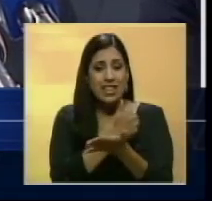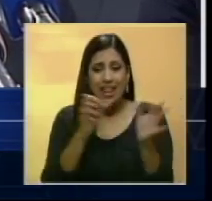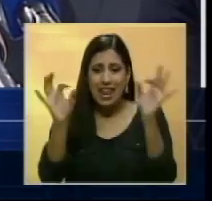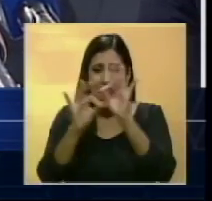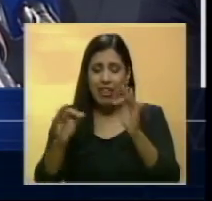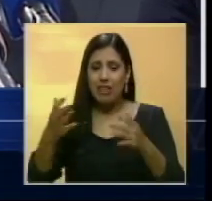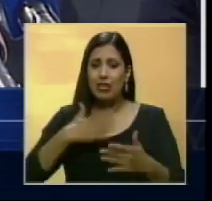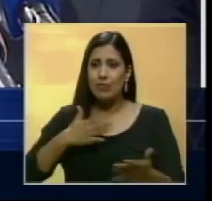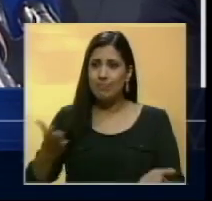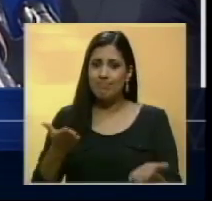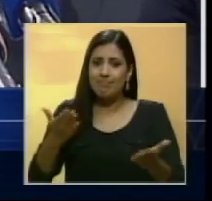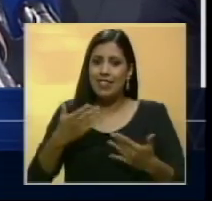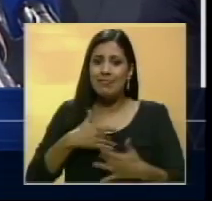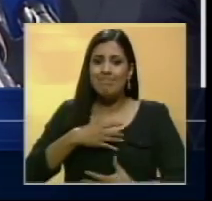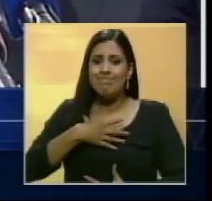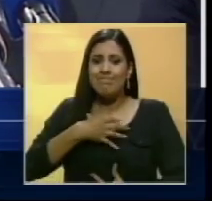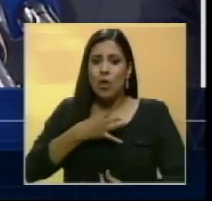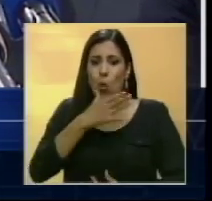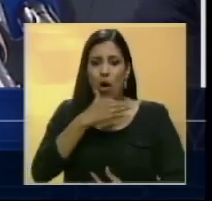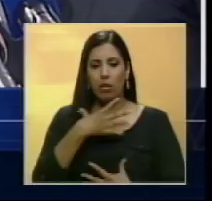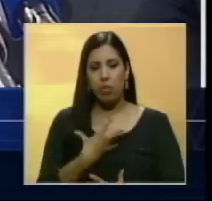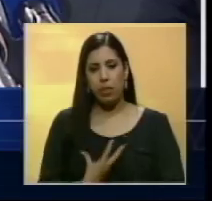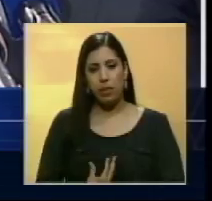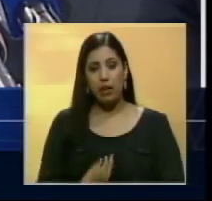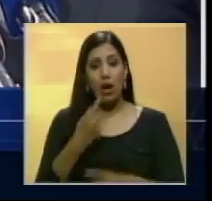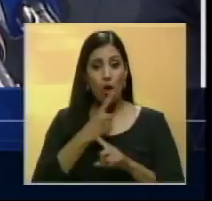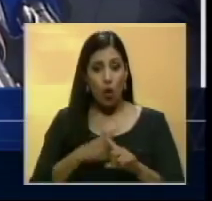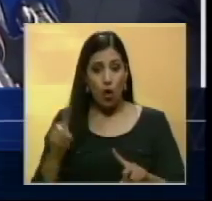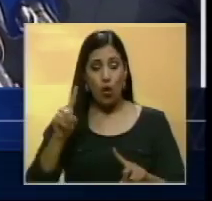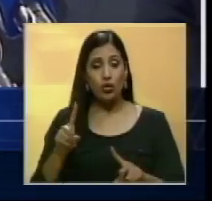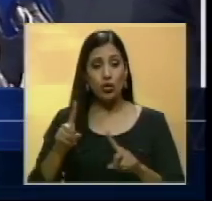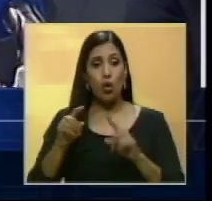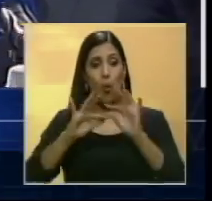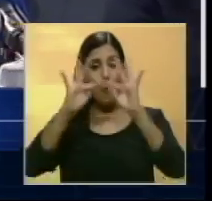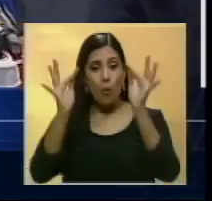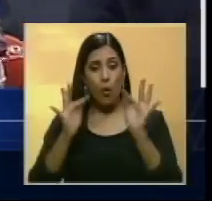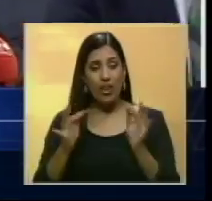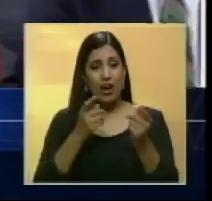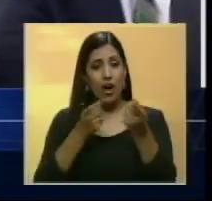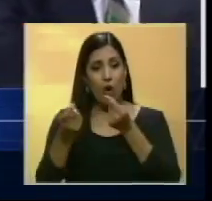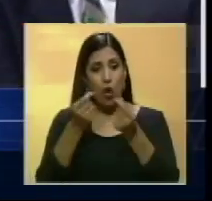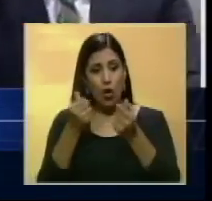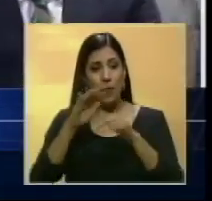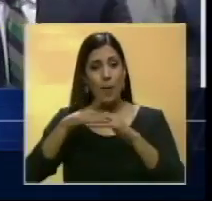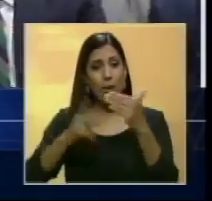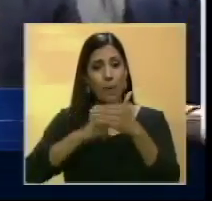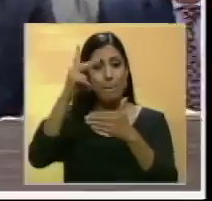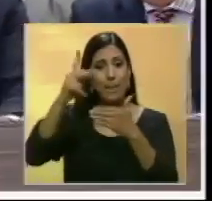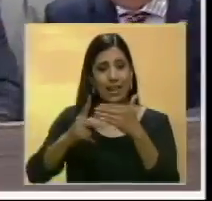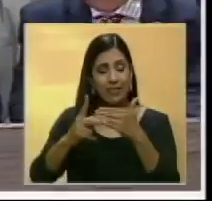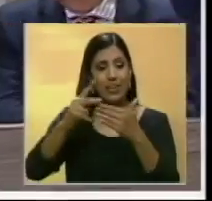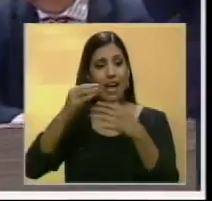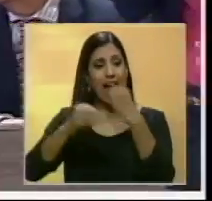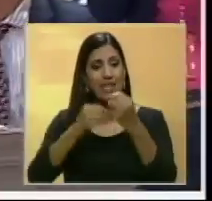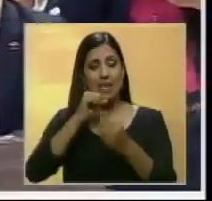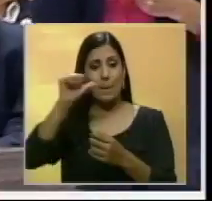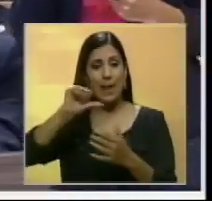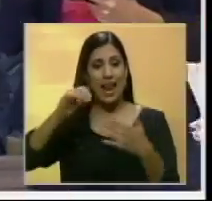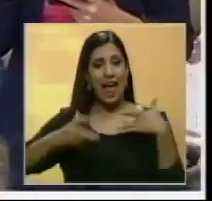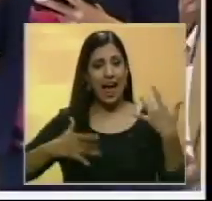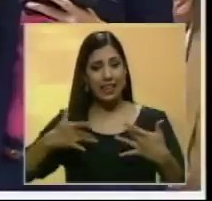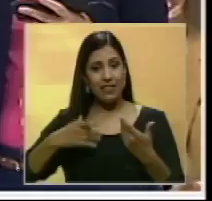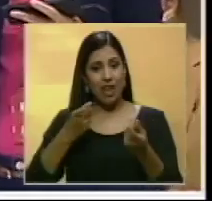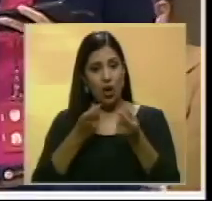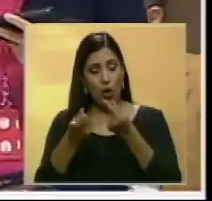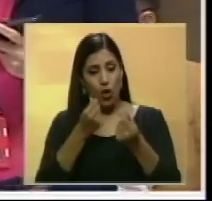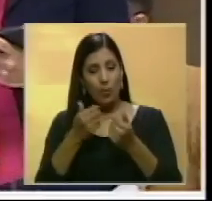incentivo a la inversión privada. El modelo económico por la planificación estatal de la actividad